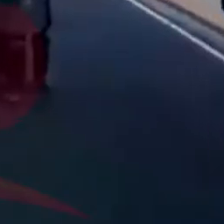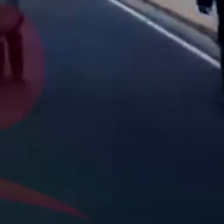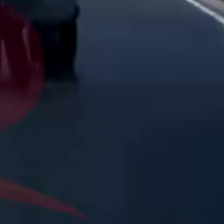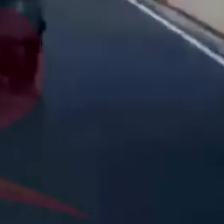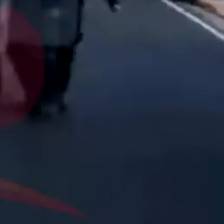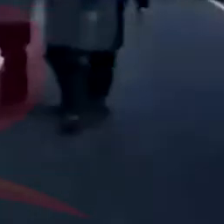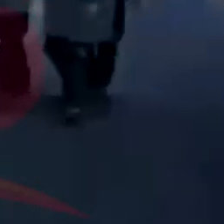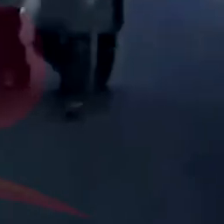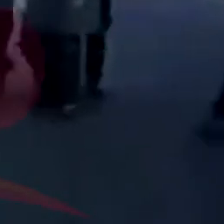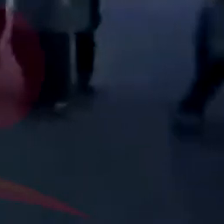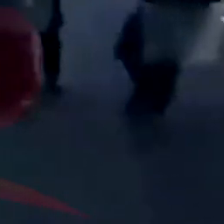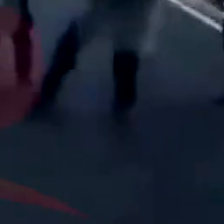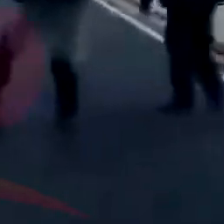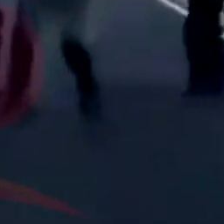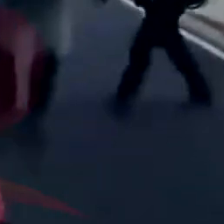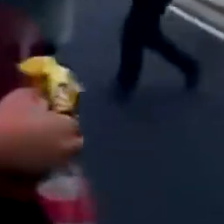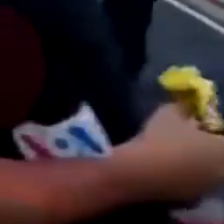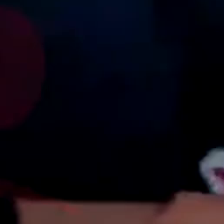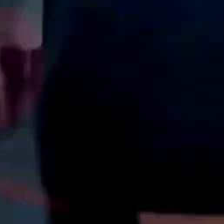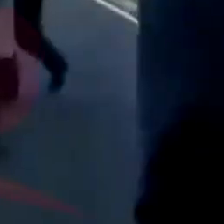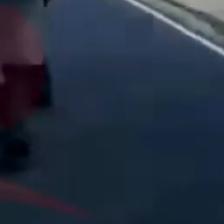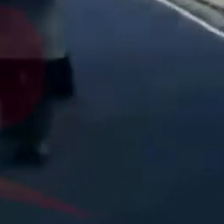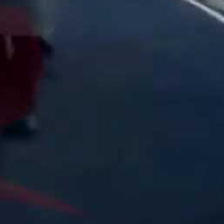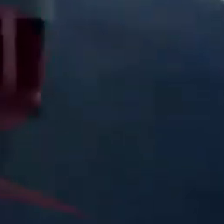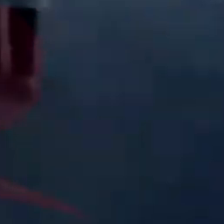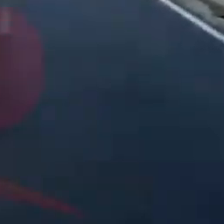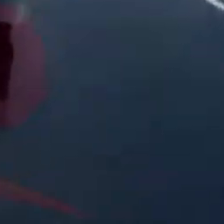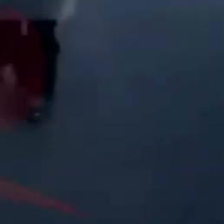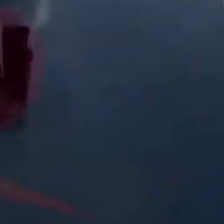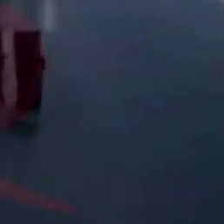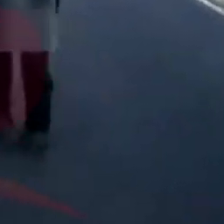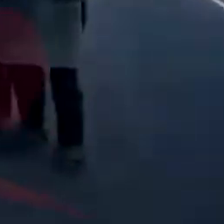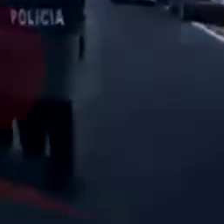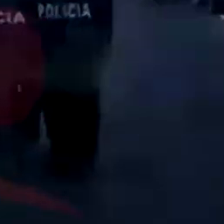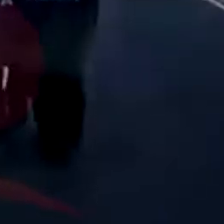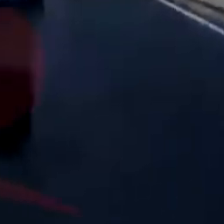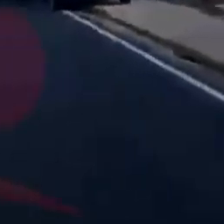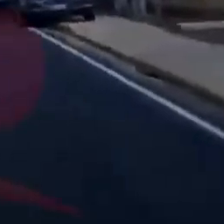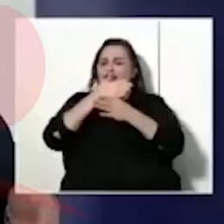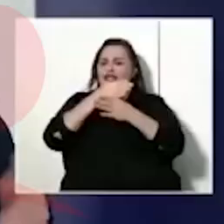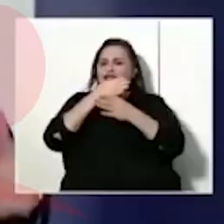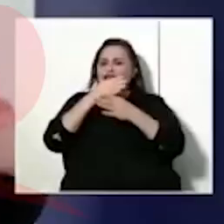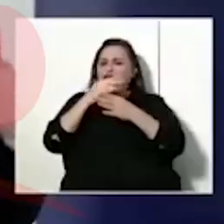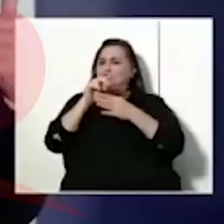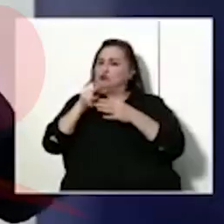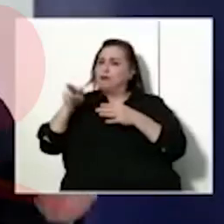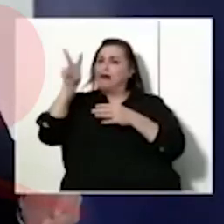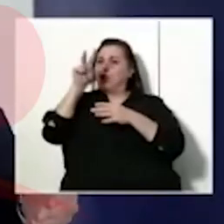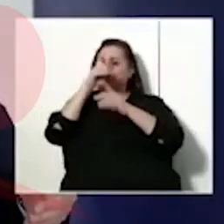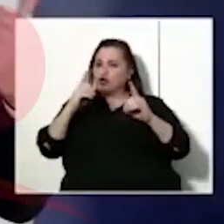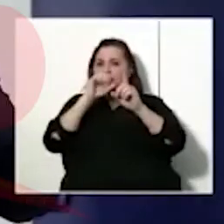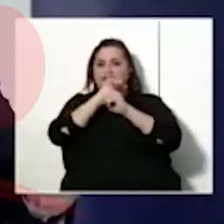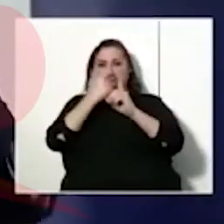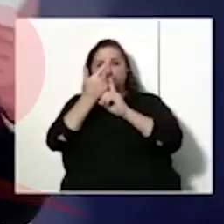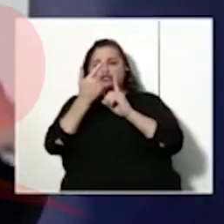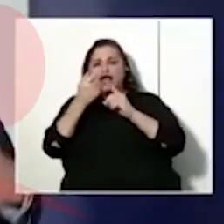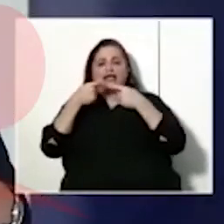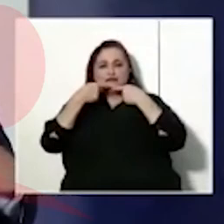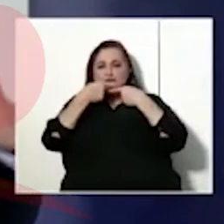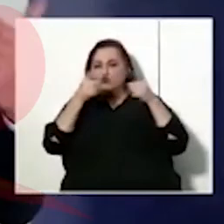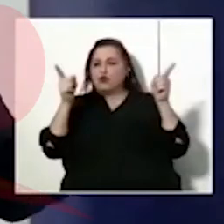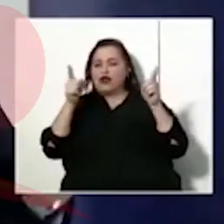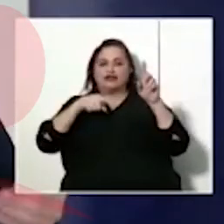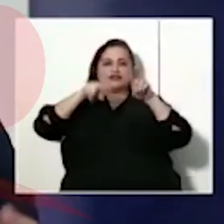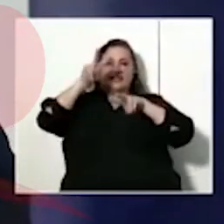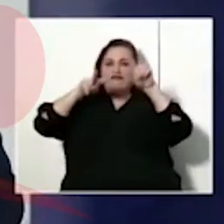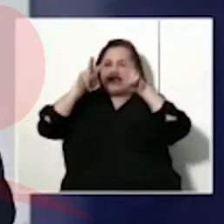manera directa, sugirió al mandatario Ortega un juego limpio en las elecciones nacionales. Sociedades plurales, diversas,